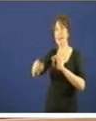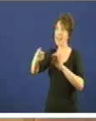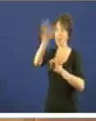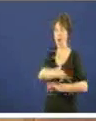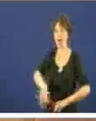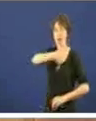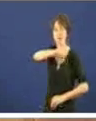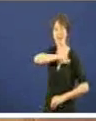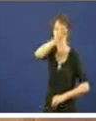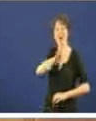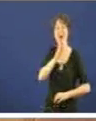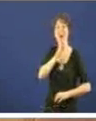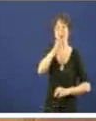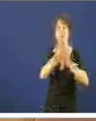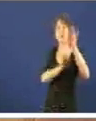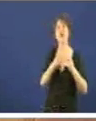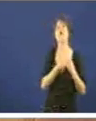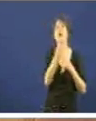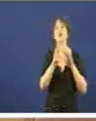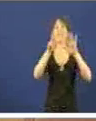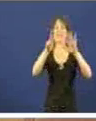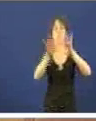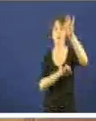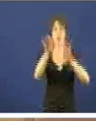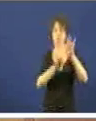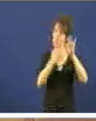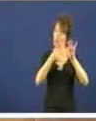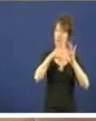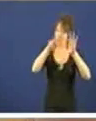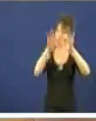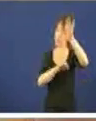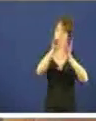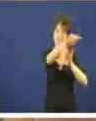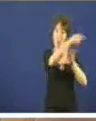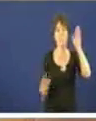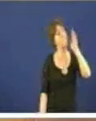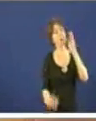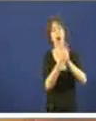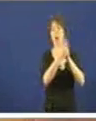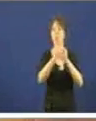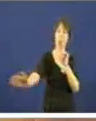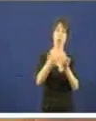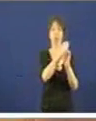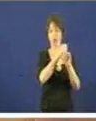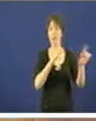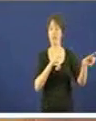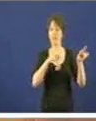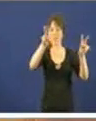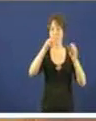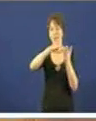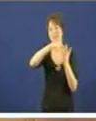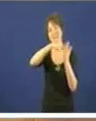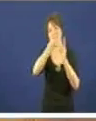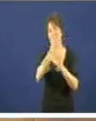Esa porcentaxe é o 7%. Xa se ve que o 7% é o máximo que vostedes aspiran en todo o que teña a ver co sistema